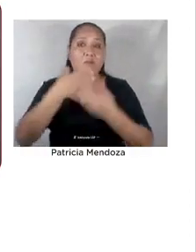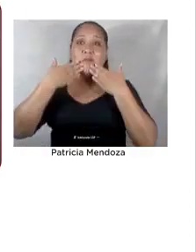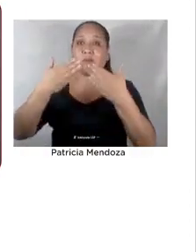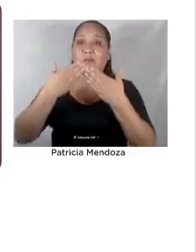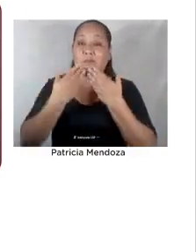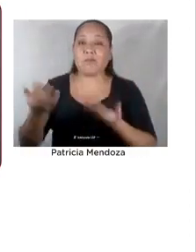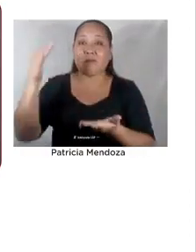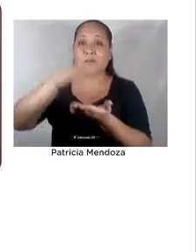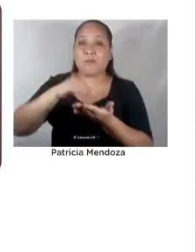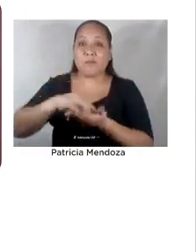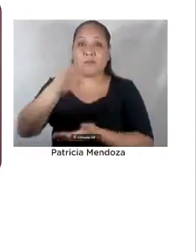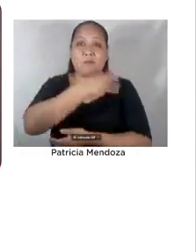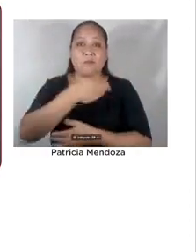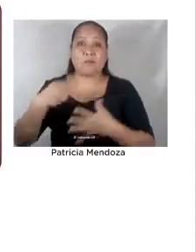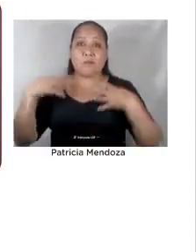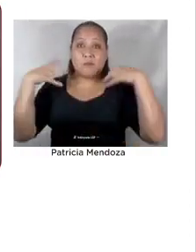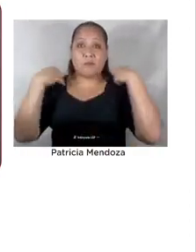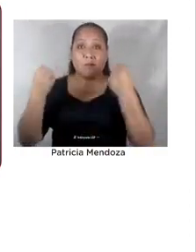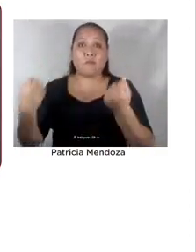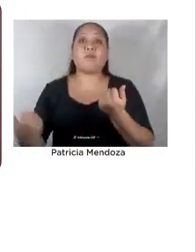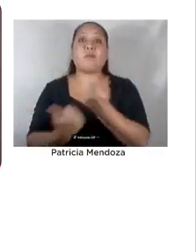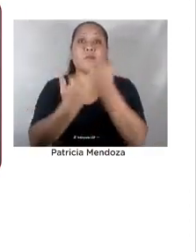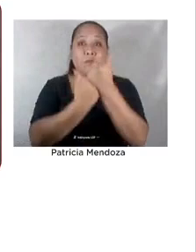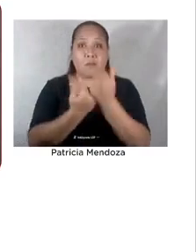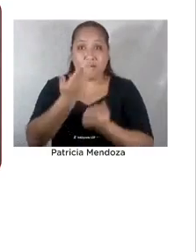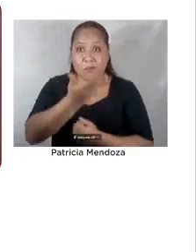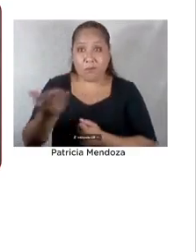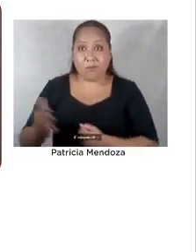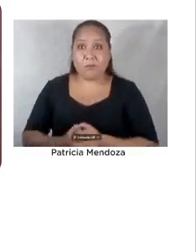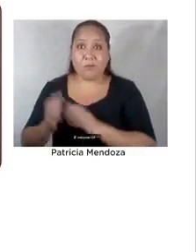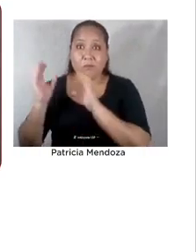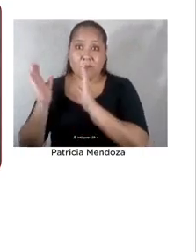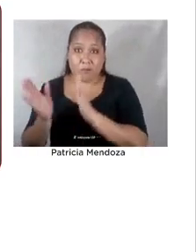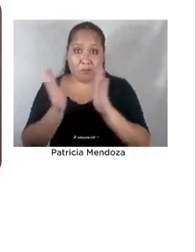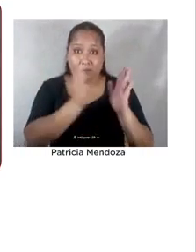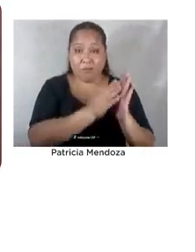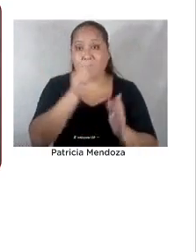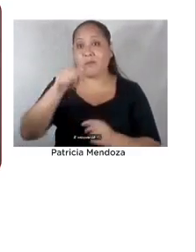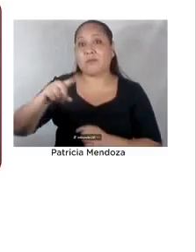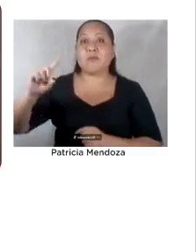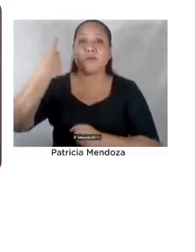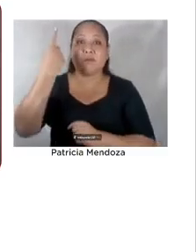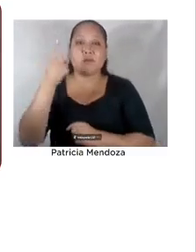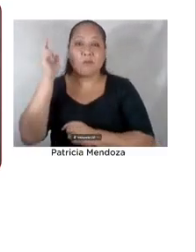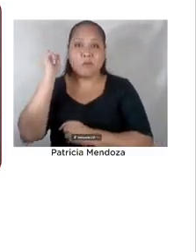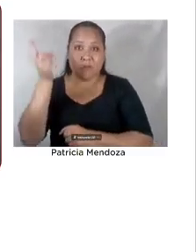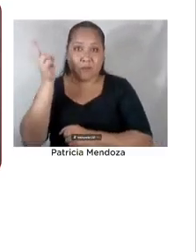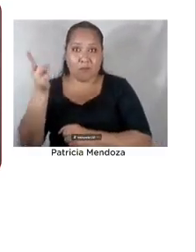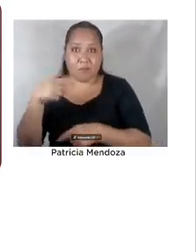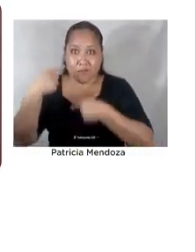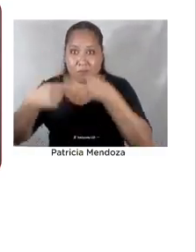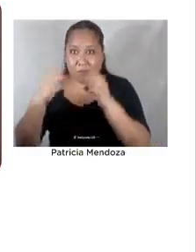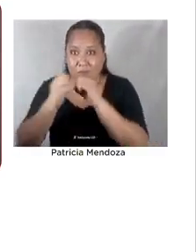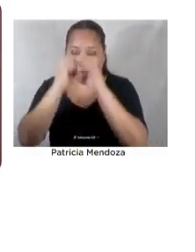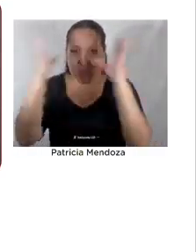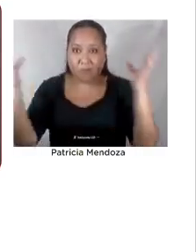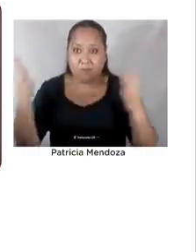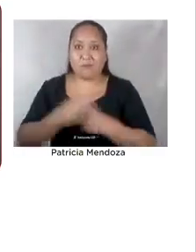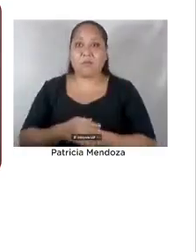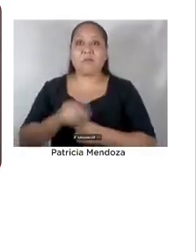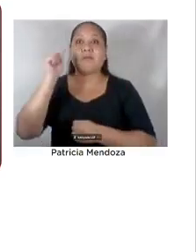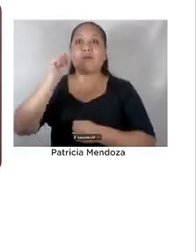una vez más al Ministerio de Salud por el apoyo brindado a la organización de este primer Docente al Día webinar en la línea de